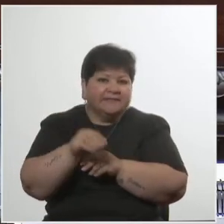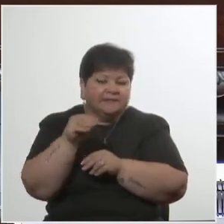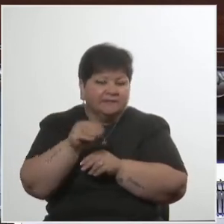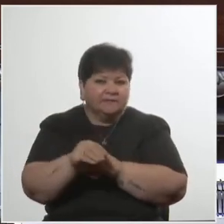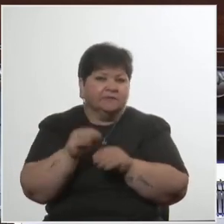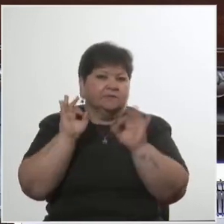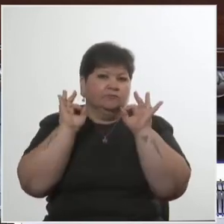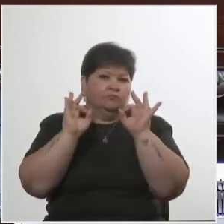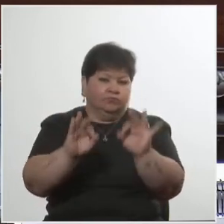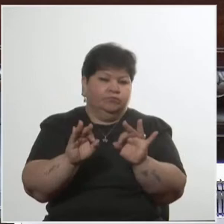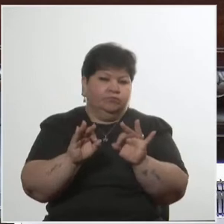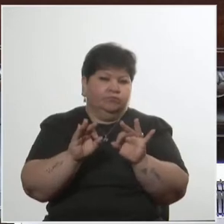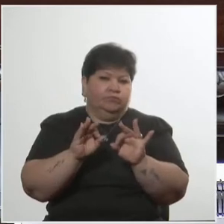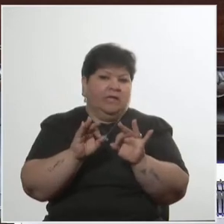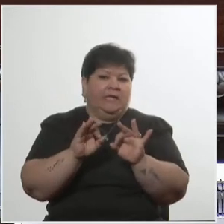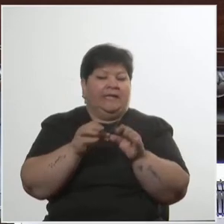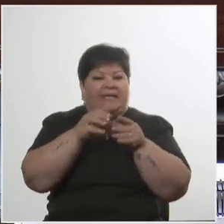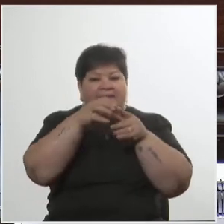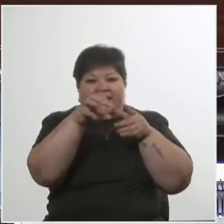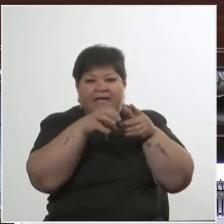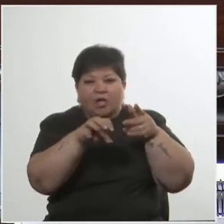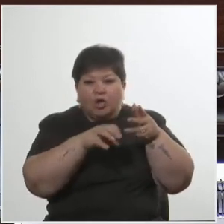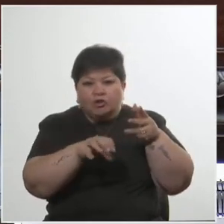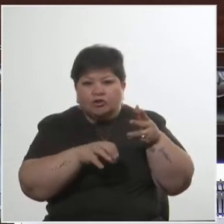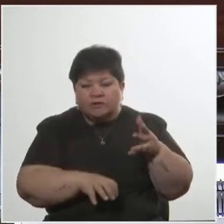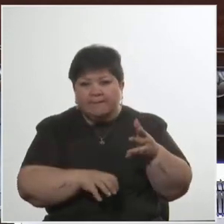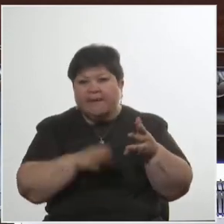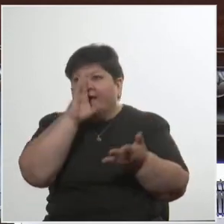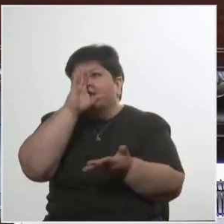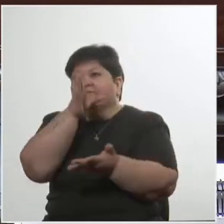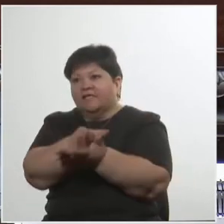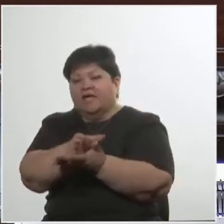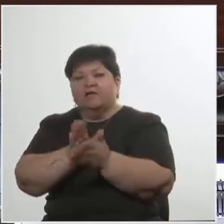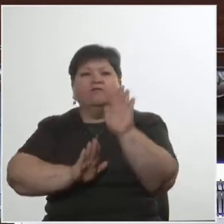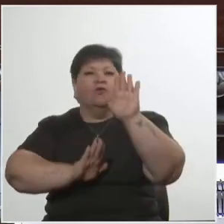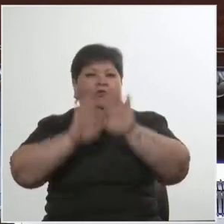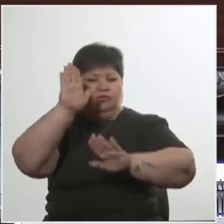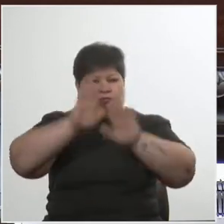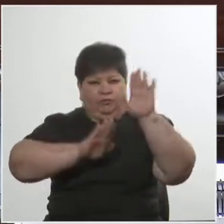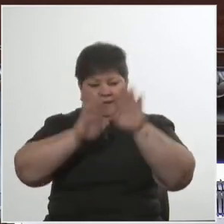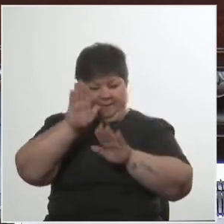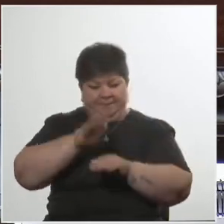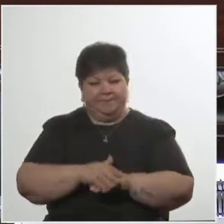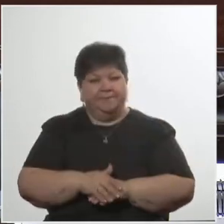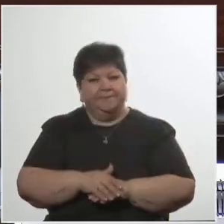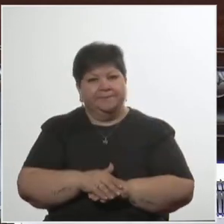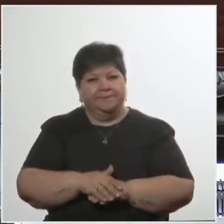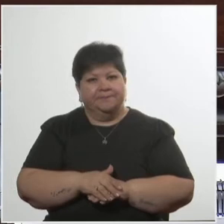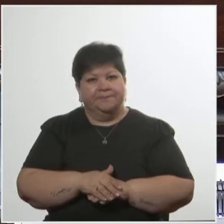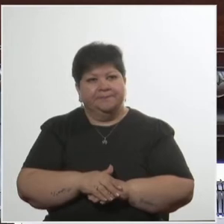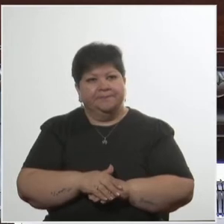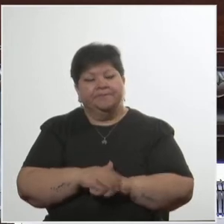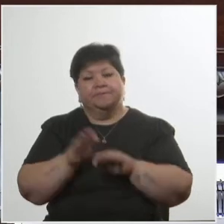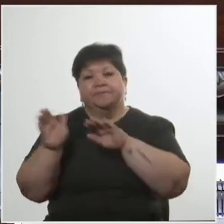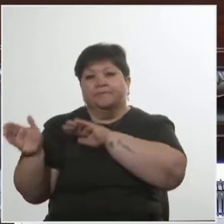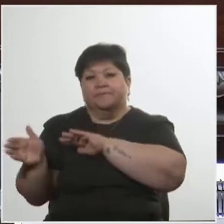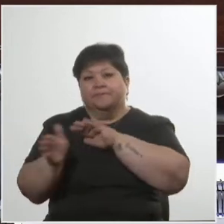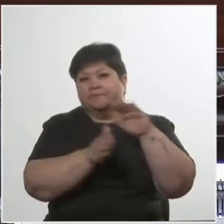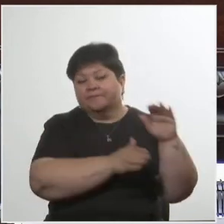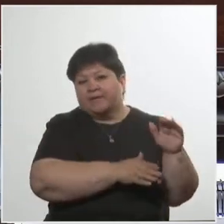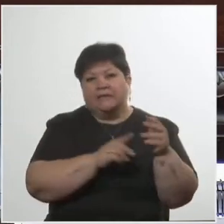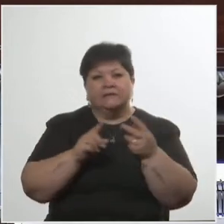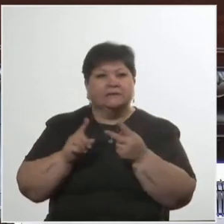procederemos al desglose de su Artículo para votarlos al final del tratamiento de cada capítulo lo segundo